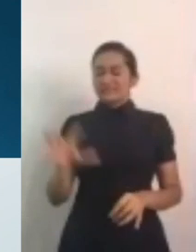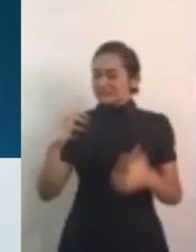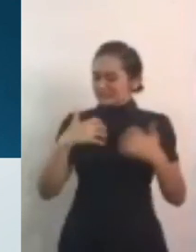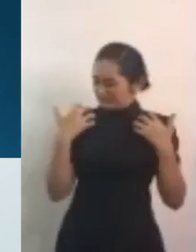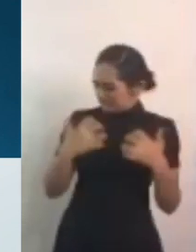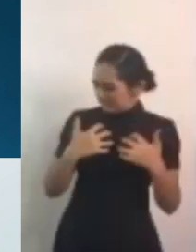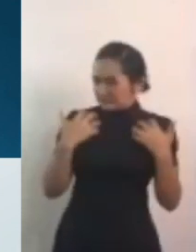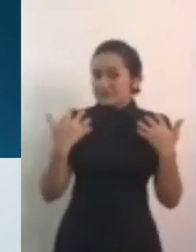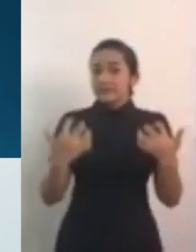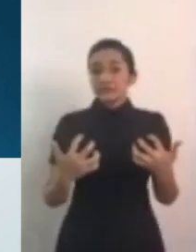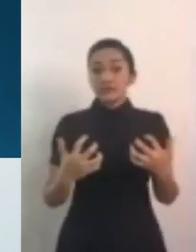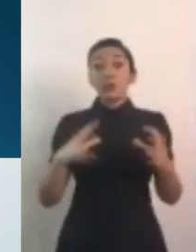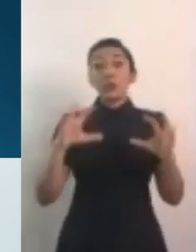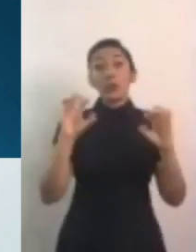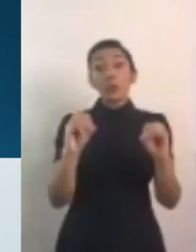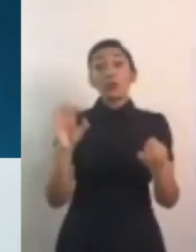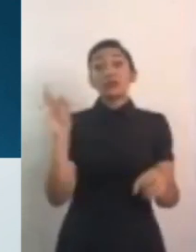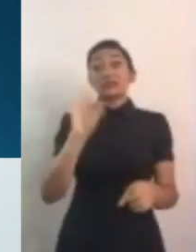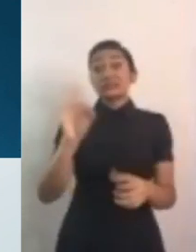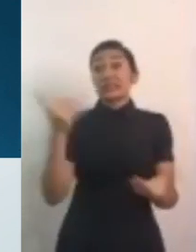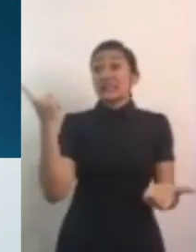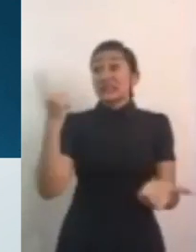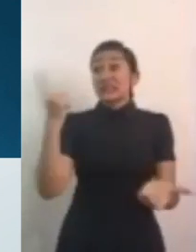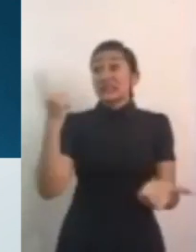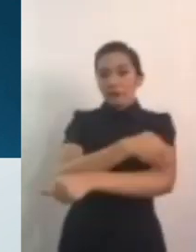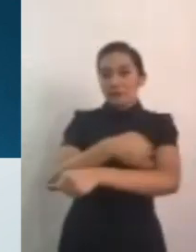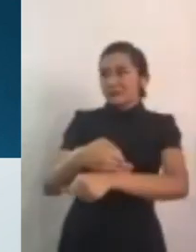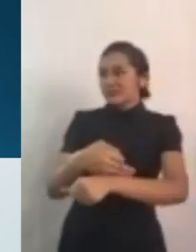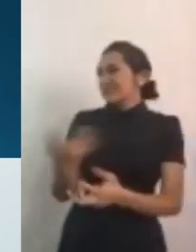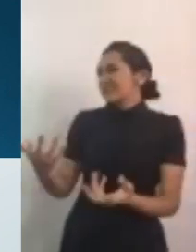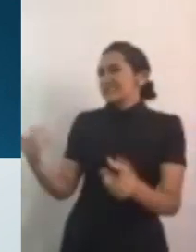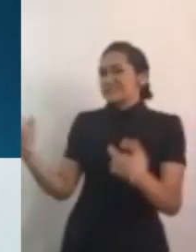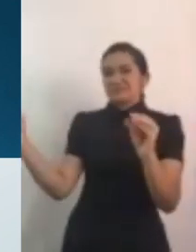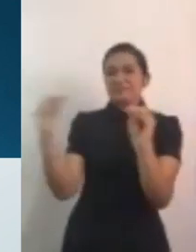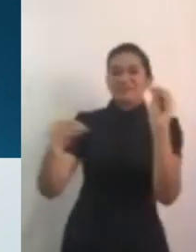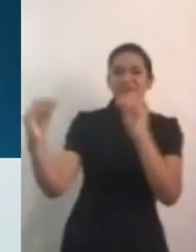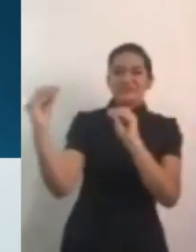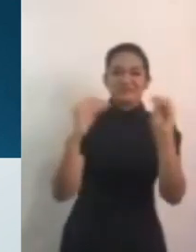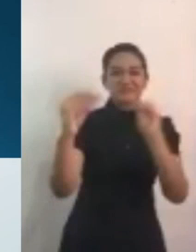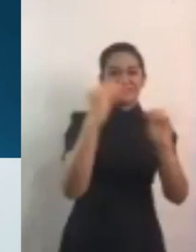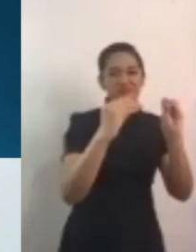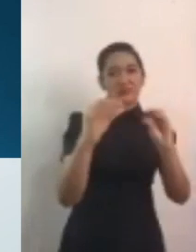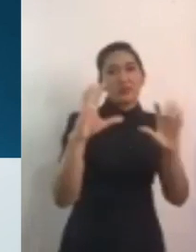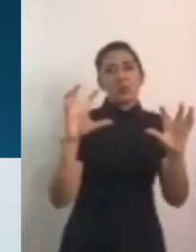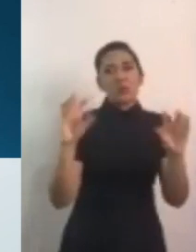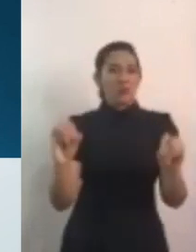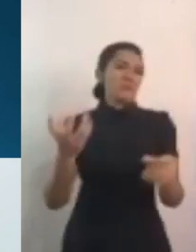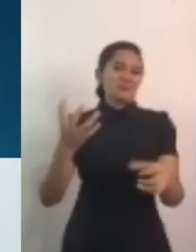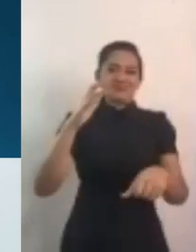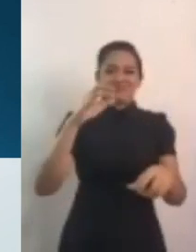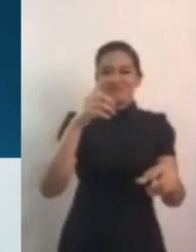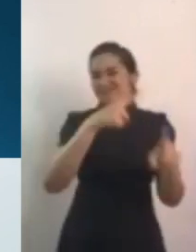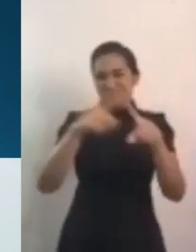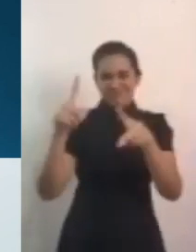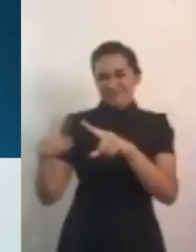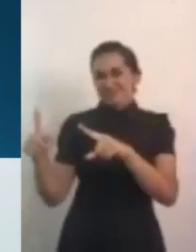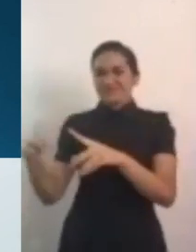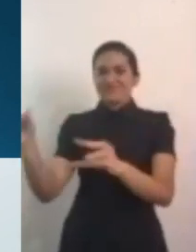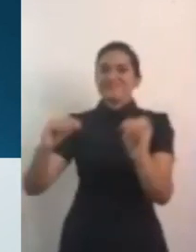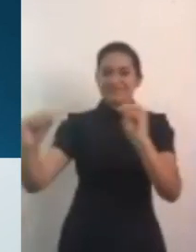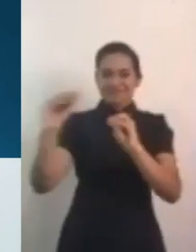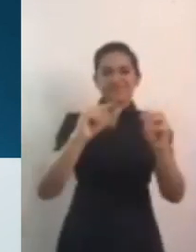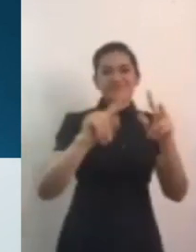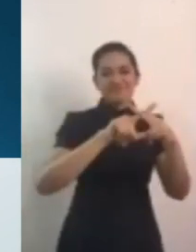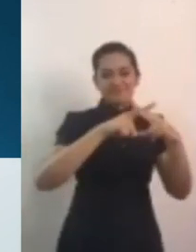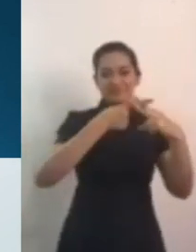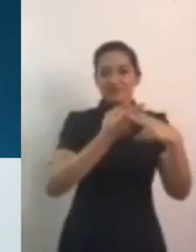la familia o con otros parientes o con otras personas con las que se vive. Y muchas veces se llega a este extremo,